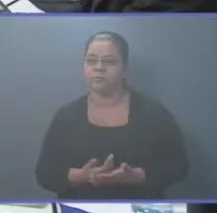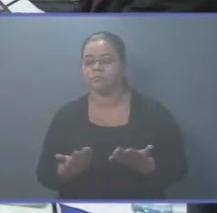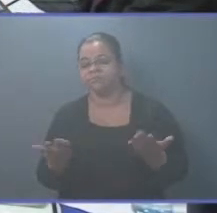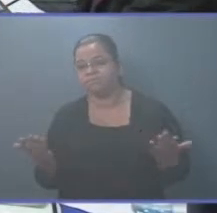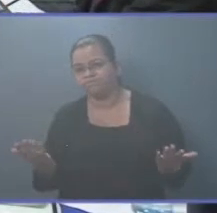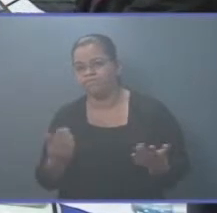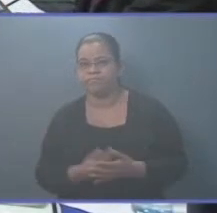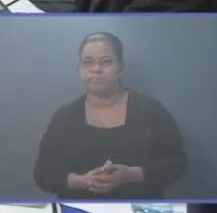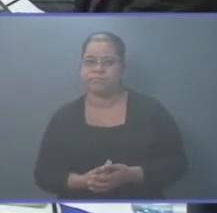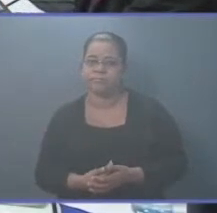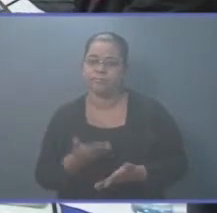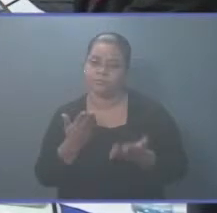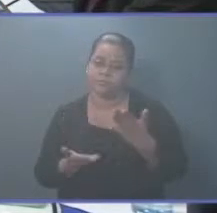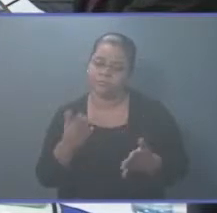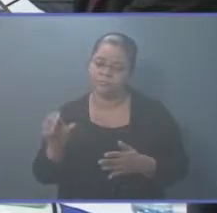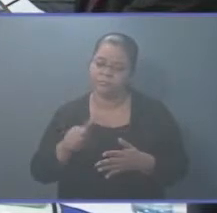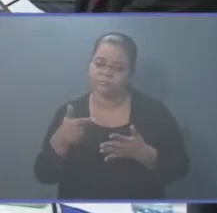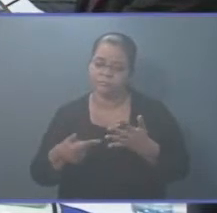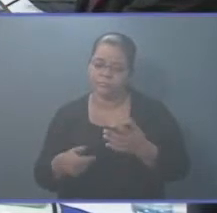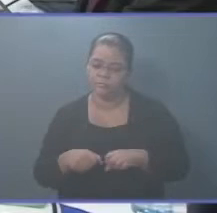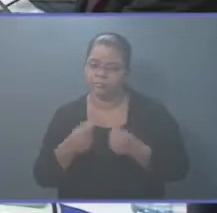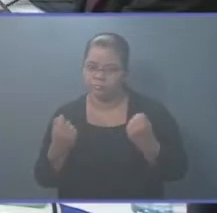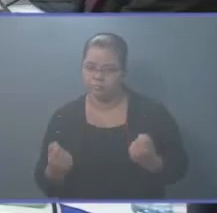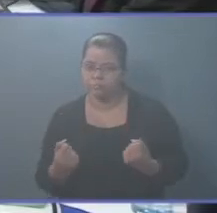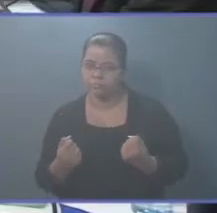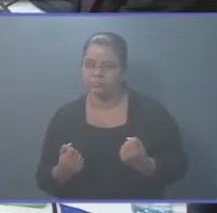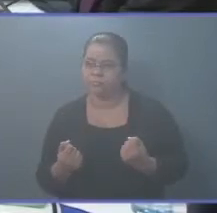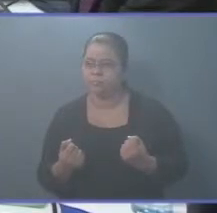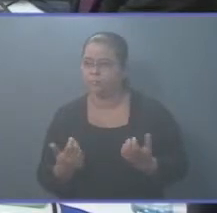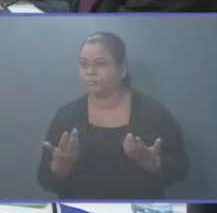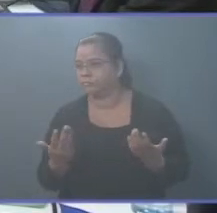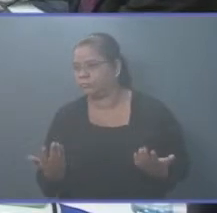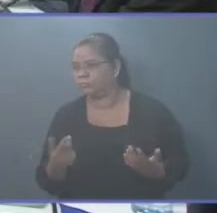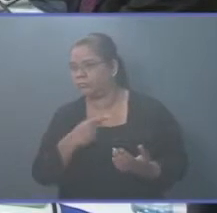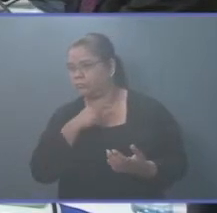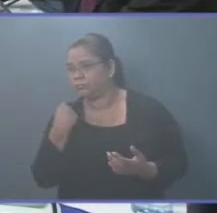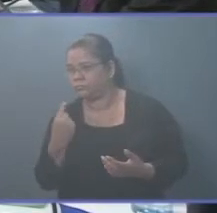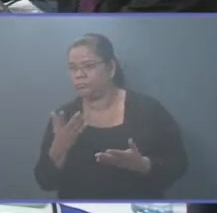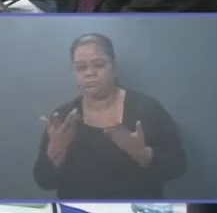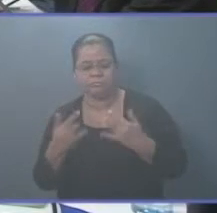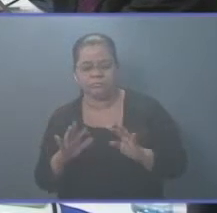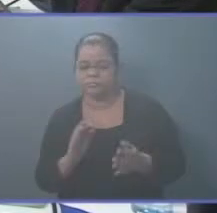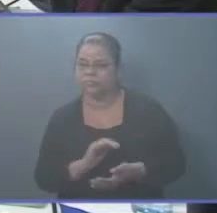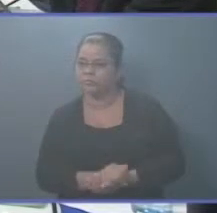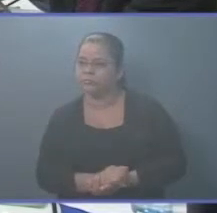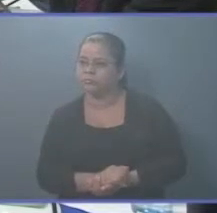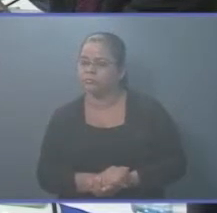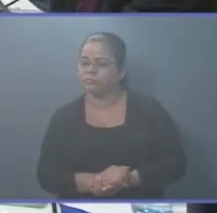que concurran otros delitos como la extorsión en el camino o el homicidio o lo que sea.